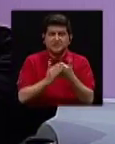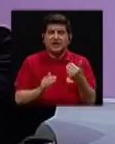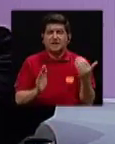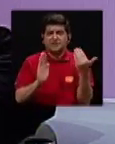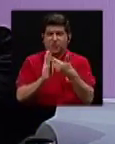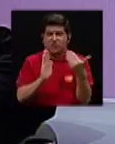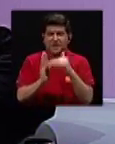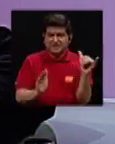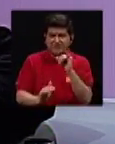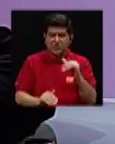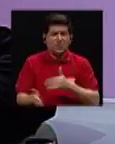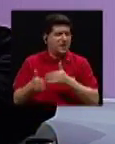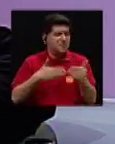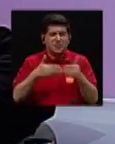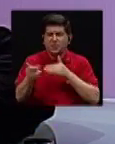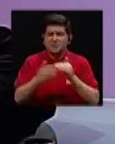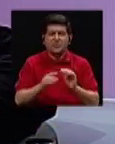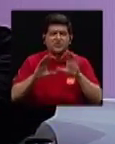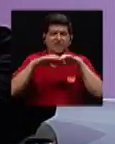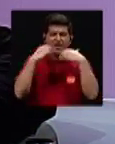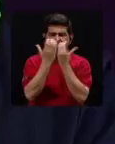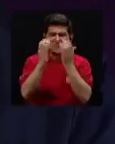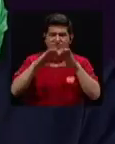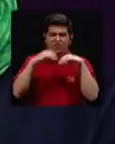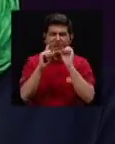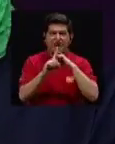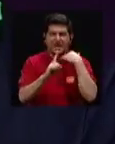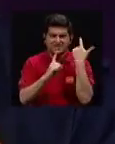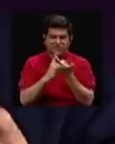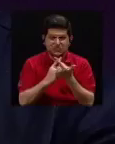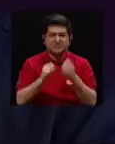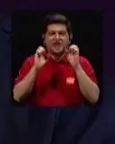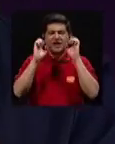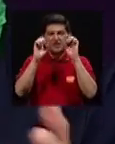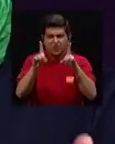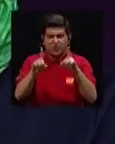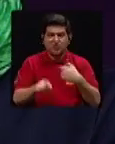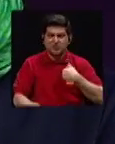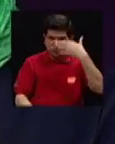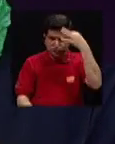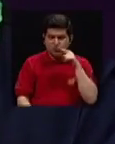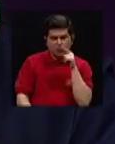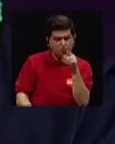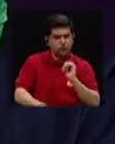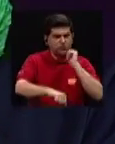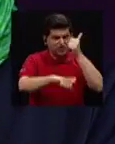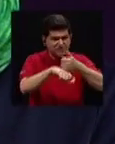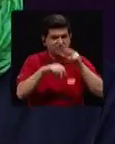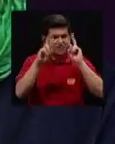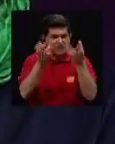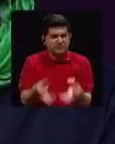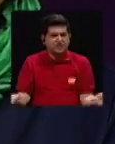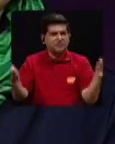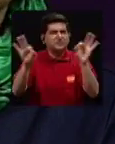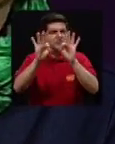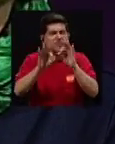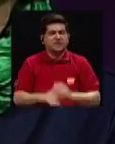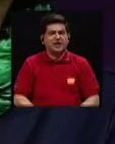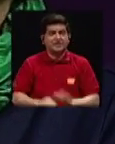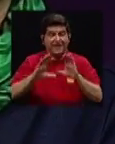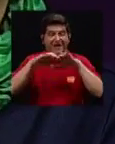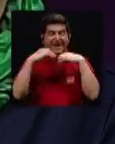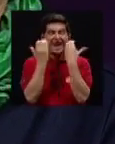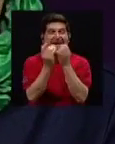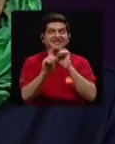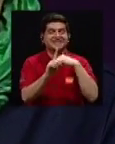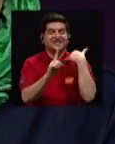violencia nos afecta a todas por igual que independientemente de la clase social de la educación tal yo creo que vos planteaste un